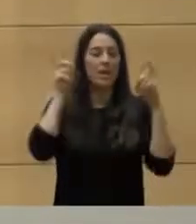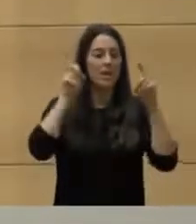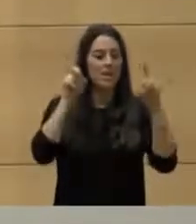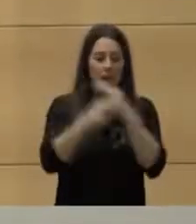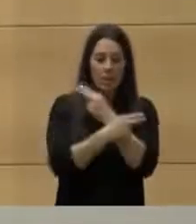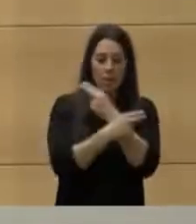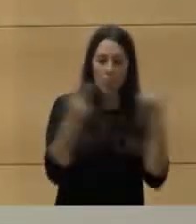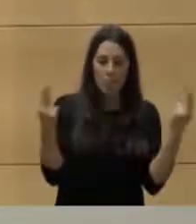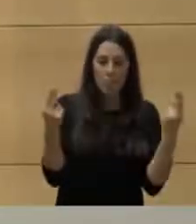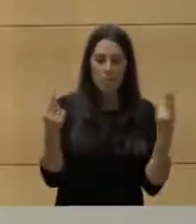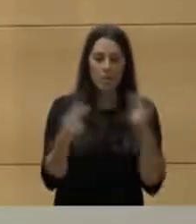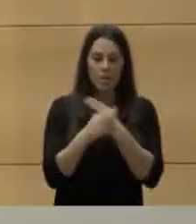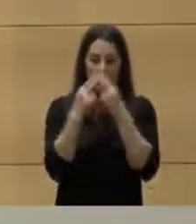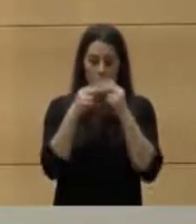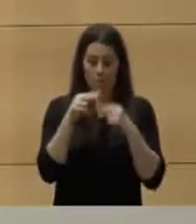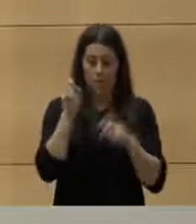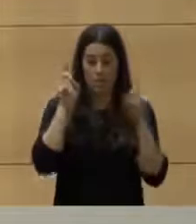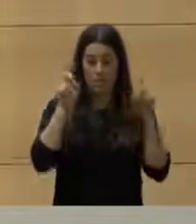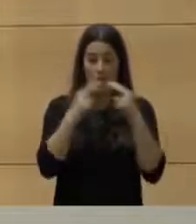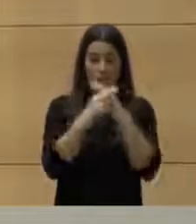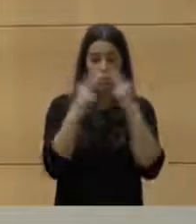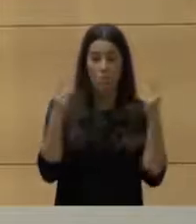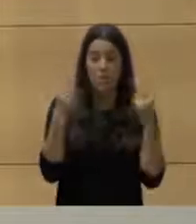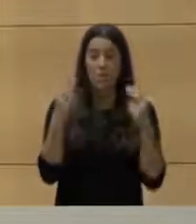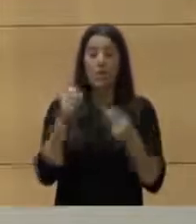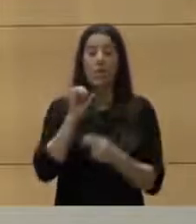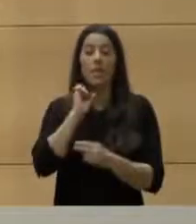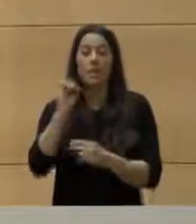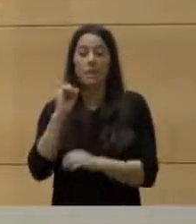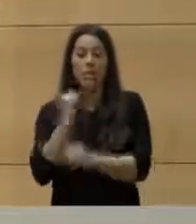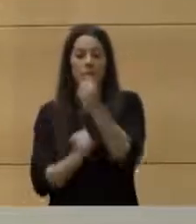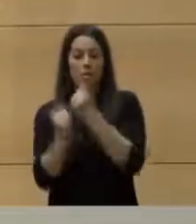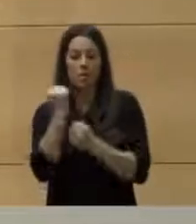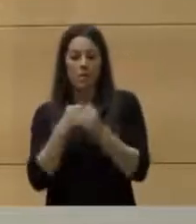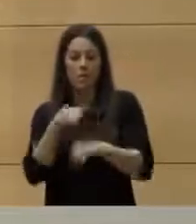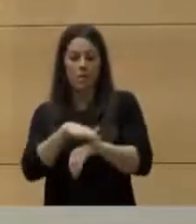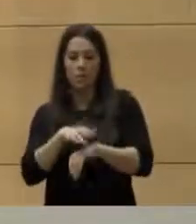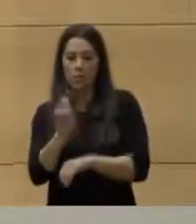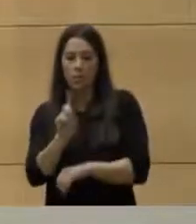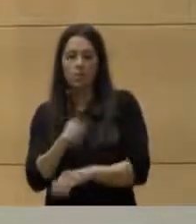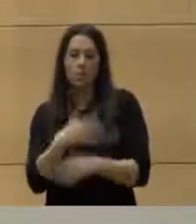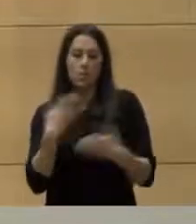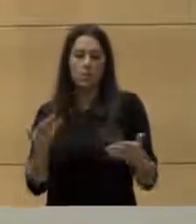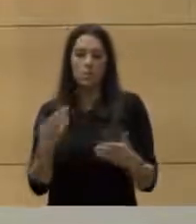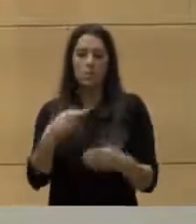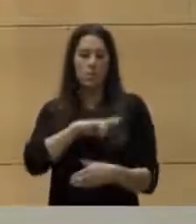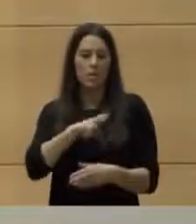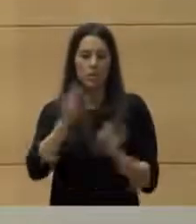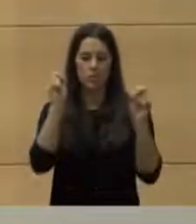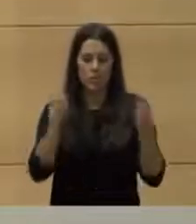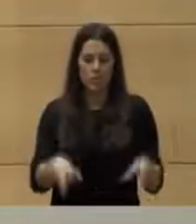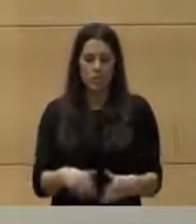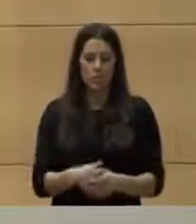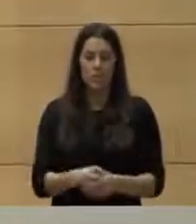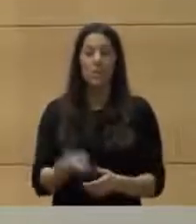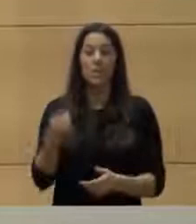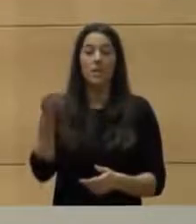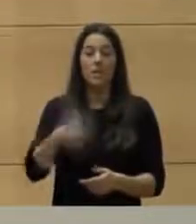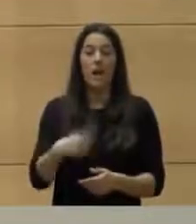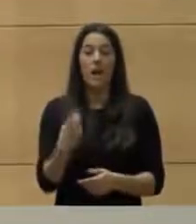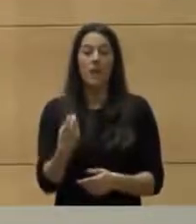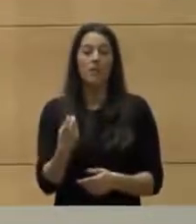que sea laica. Hacer efectivo el principio de subsidiariedad y, sobre todo, ha llegado la hora de que los ayuntamientos tengan